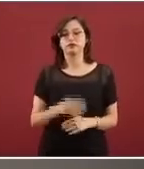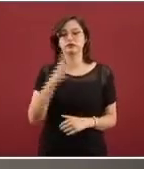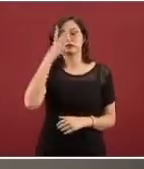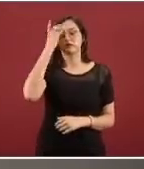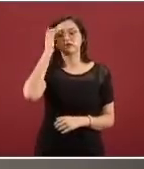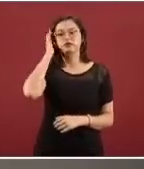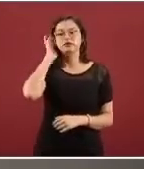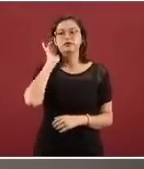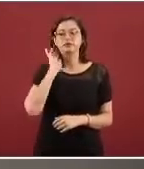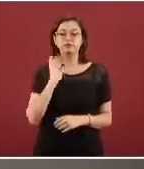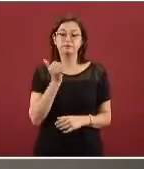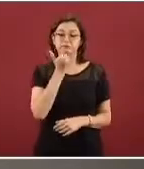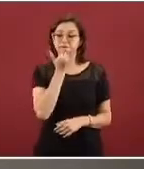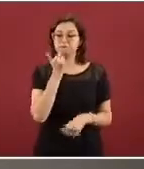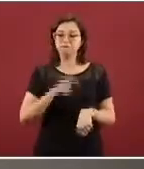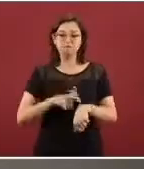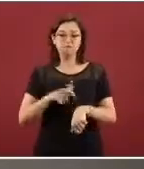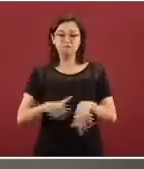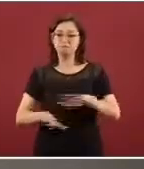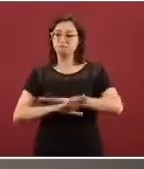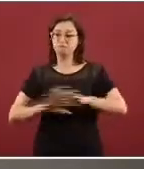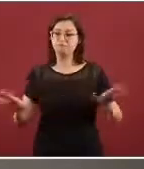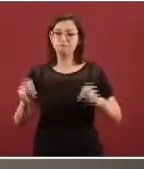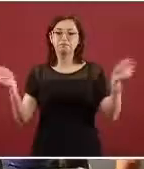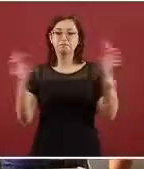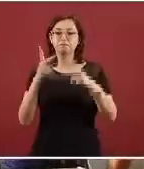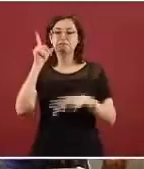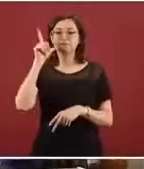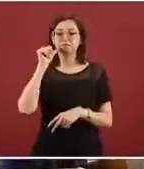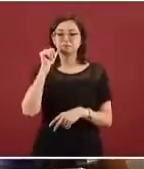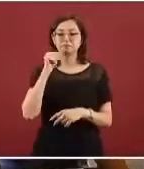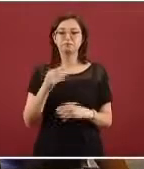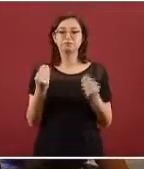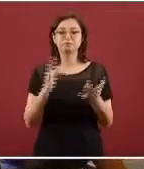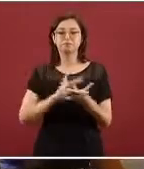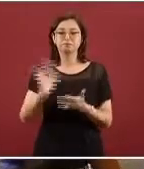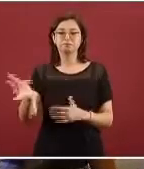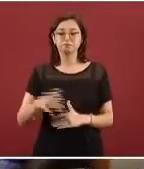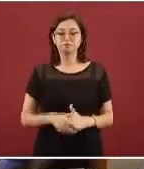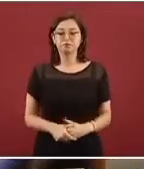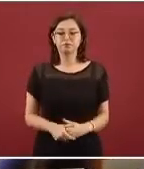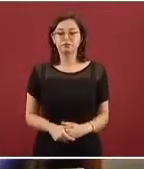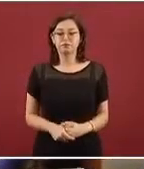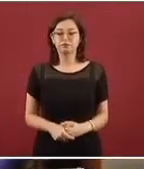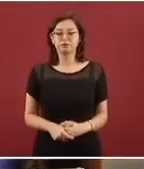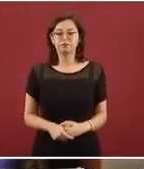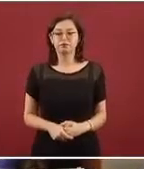tiempo. Se acabó. Muchas gracias. Nos vemos mañana. Muchas gracias.